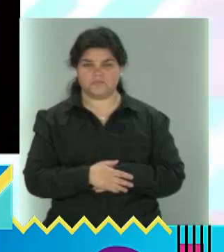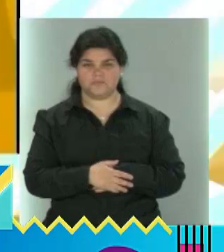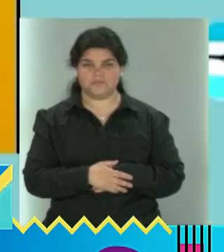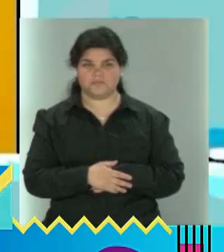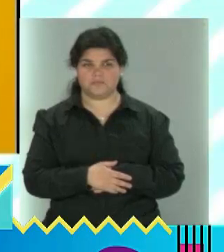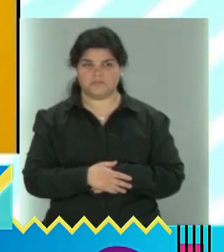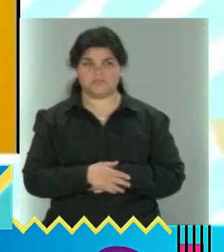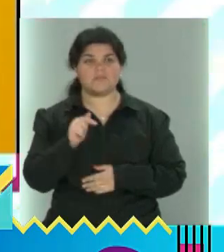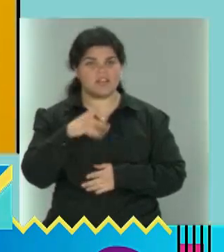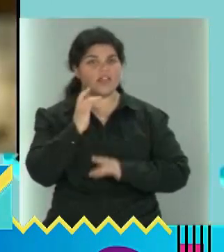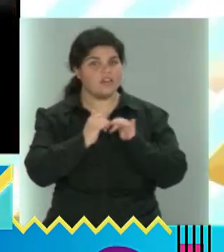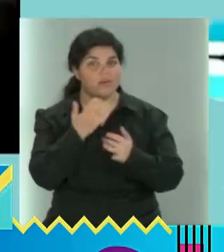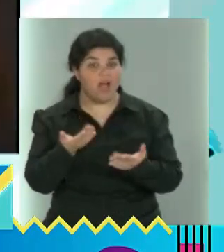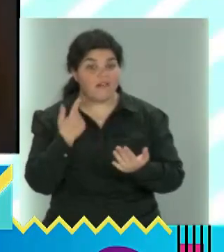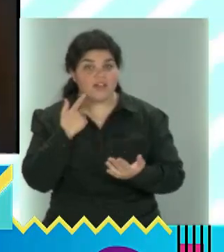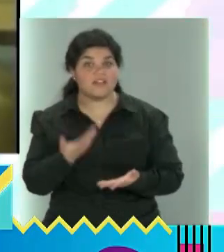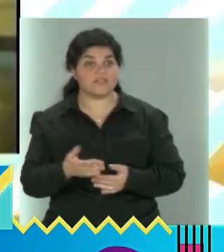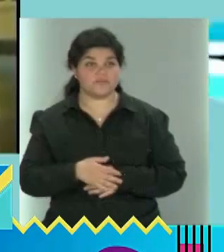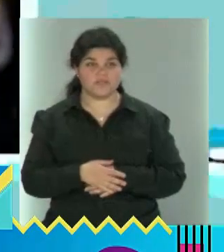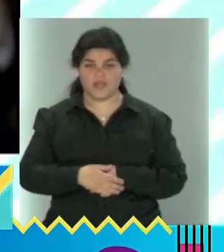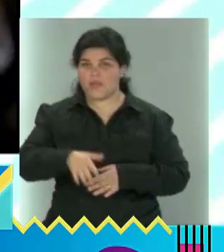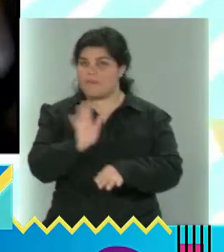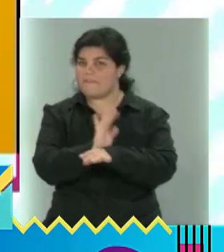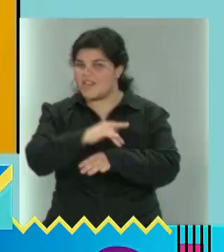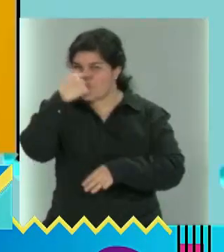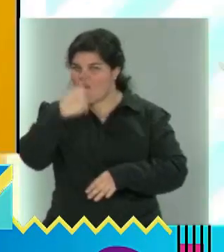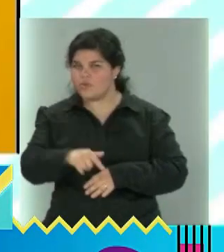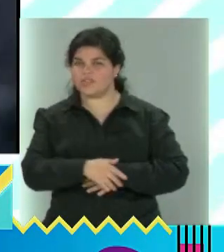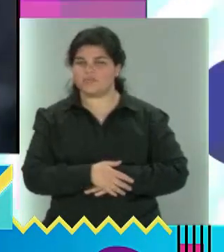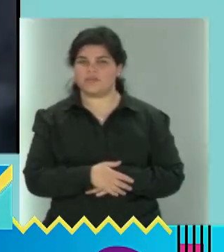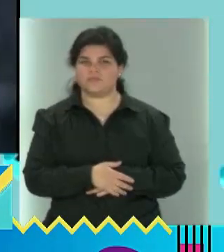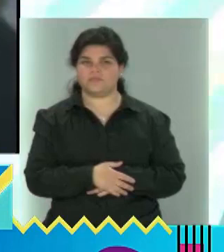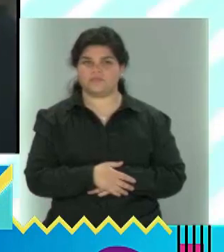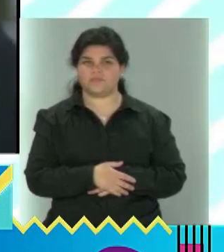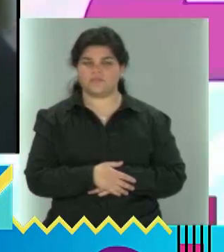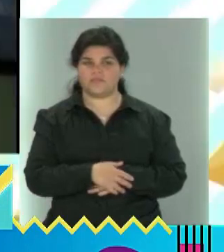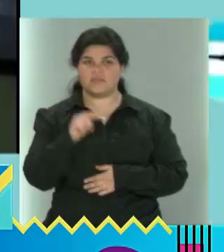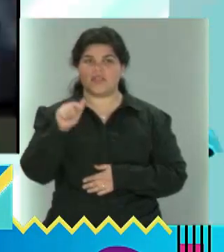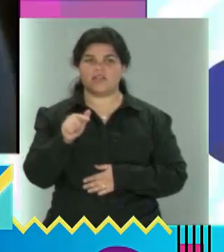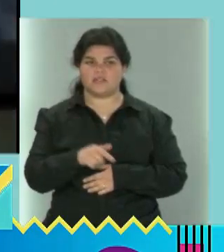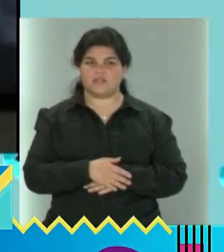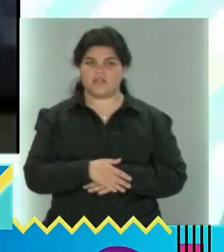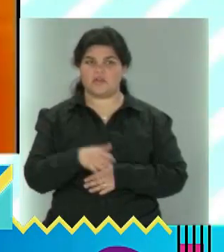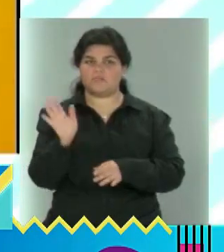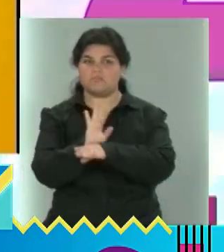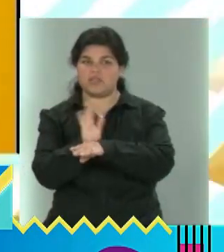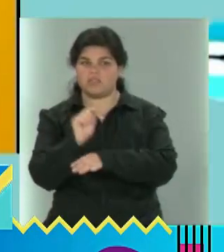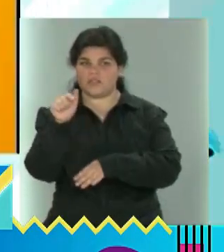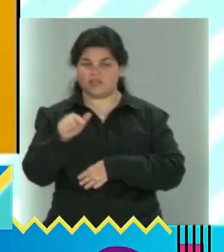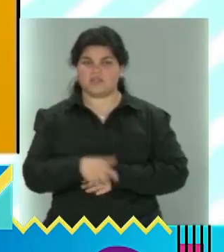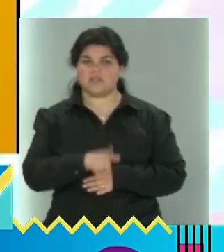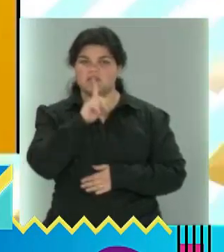¿Qué te cuentan, Tarantino? ¿Ah? La última película que vamos a ver se llama Kill Bill, está dirigida por Quentin